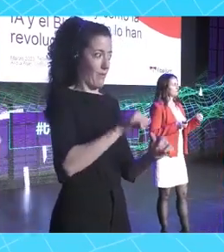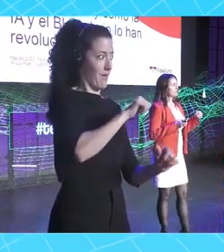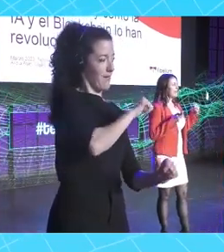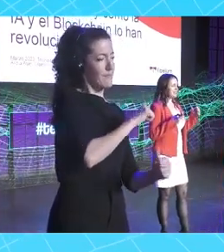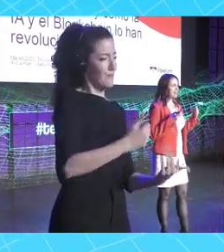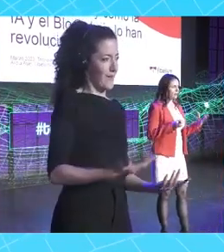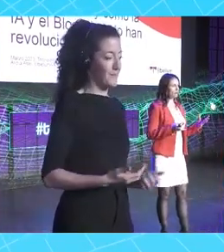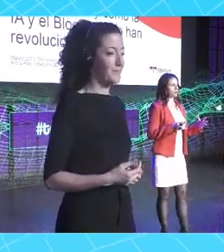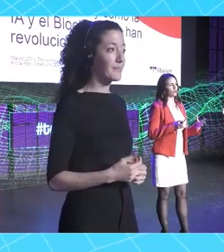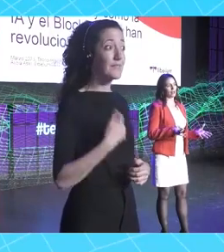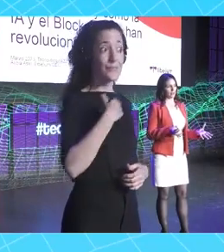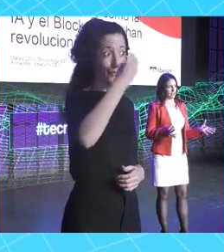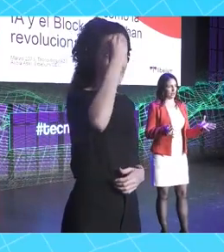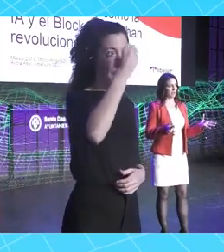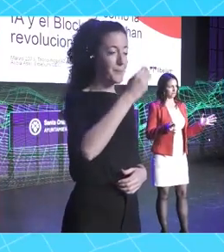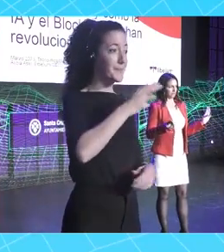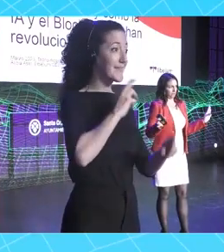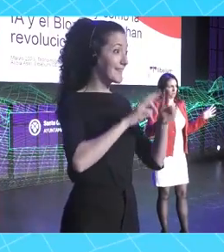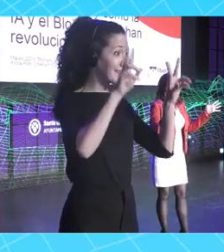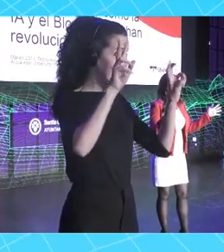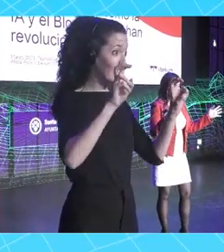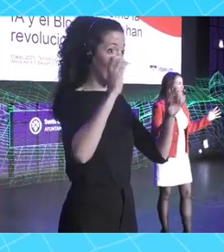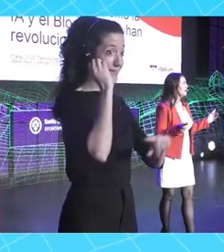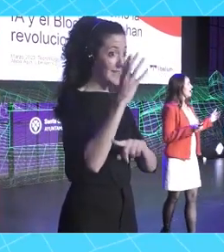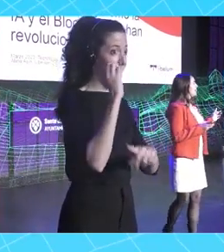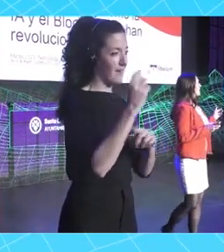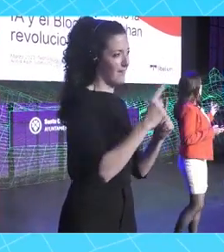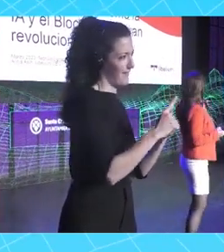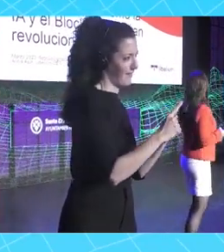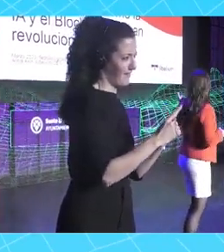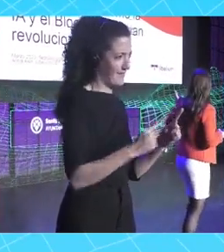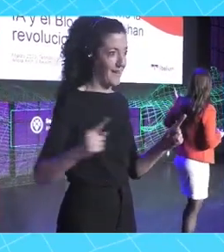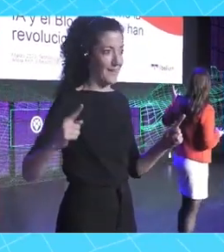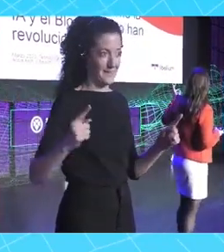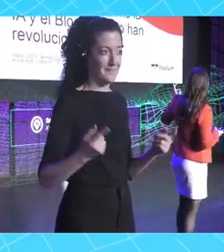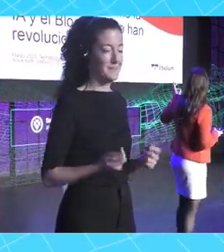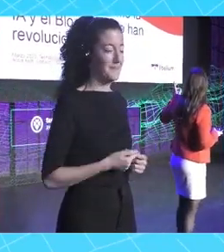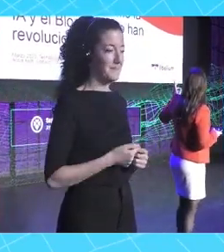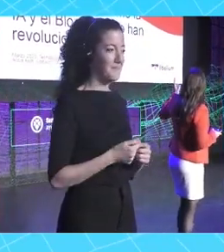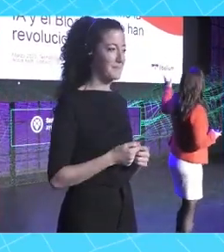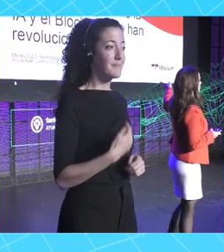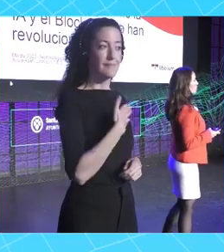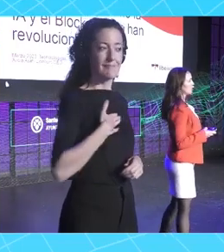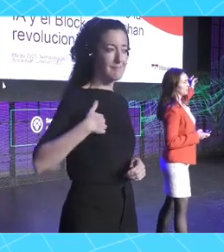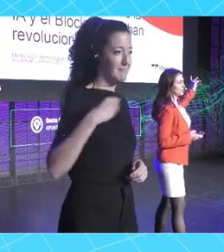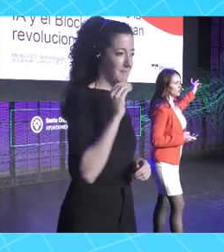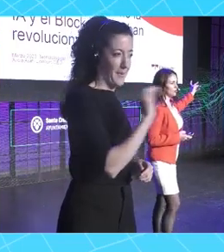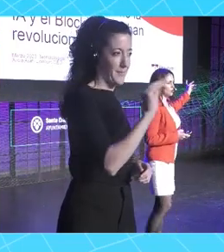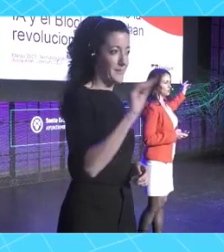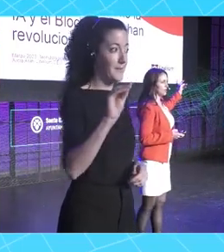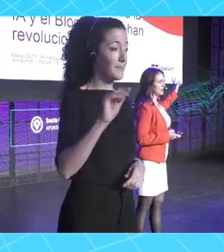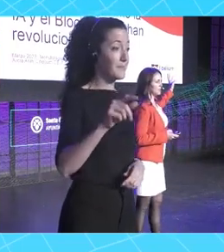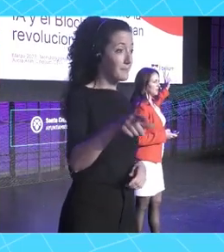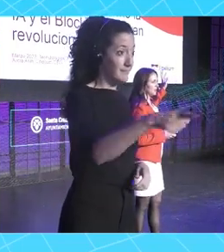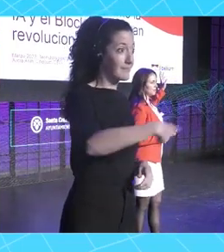más largo de toda la charla sí no y os quería preguntar Cuántos de vosotros